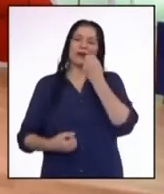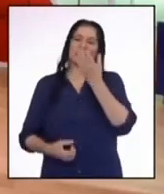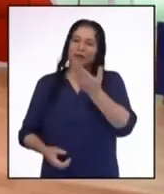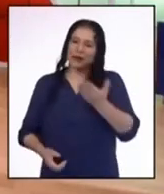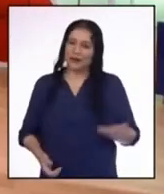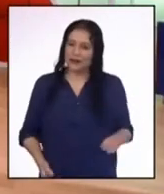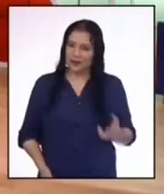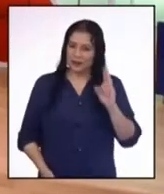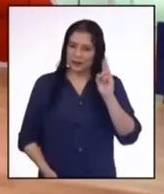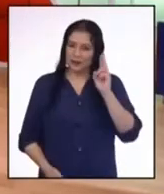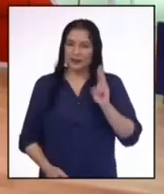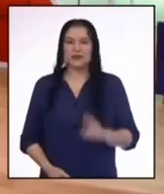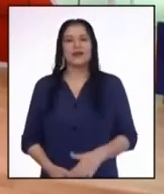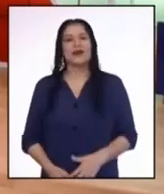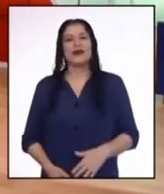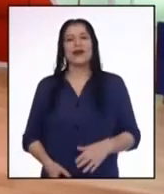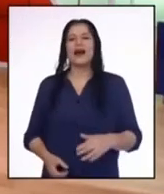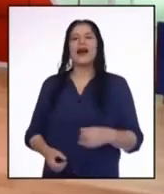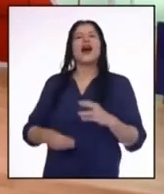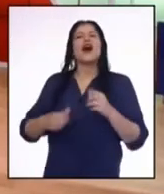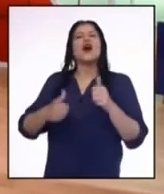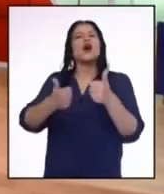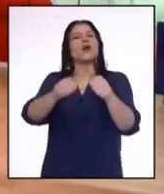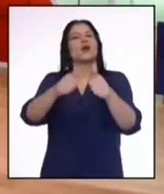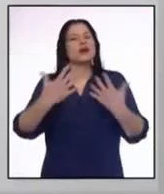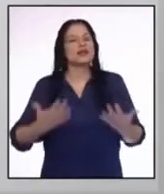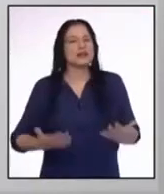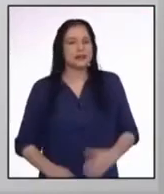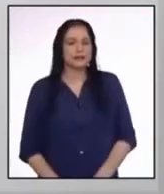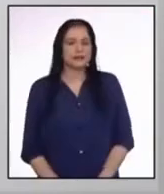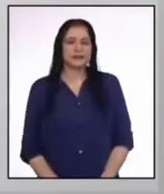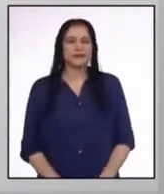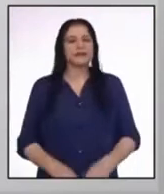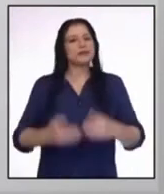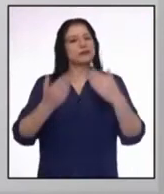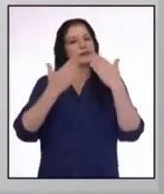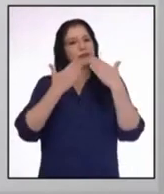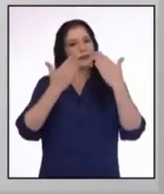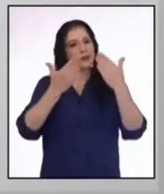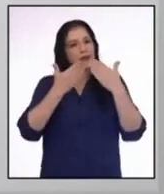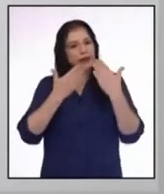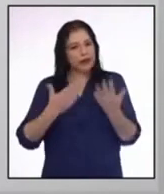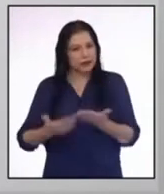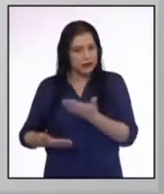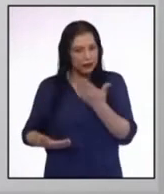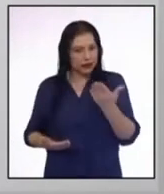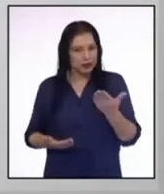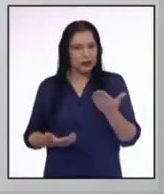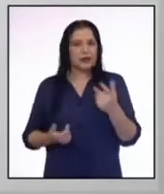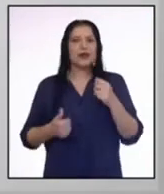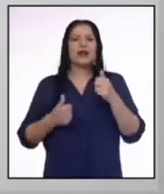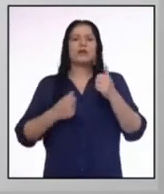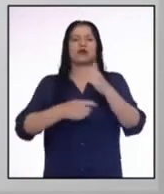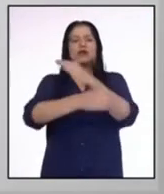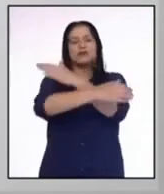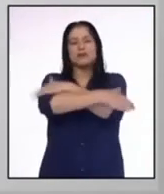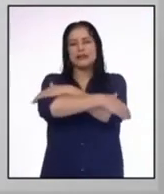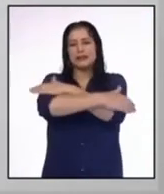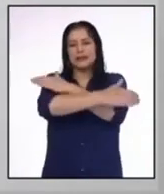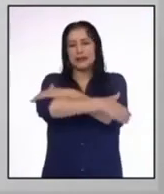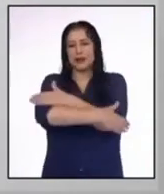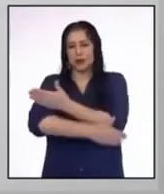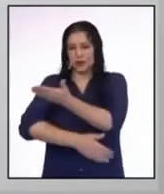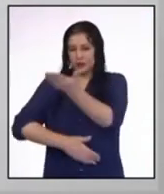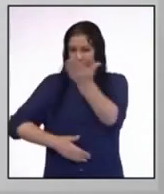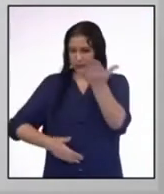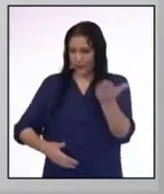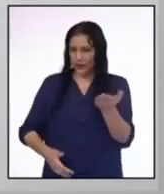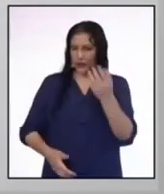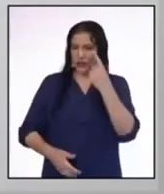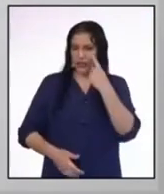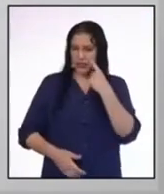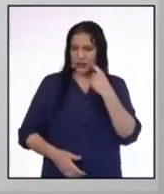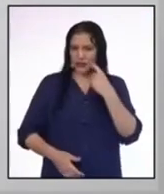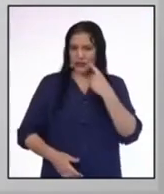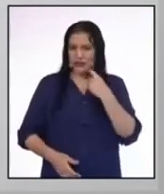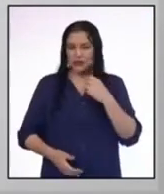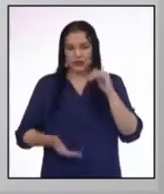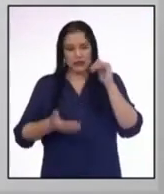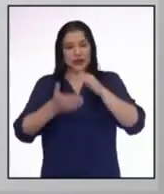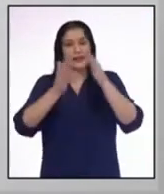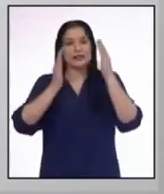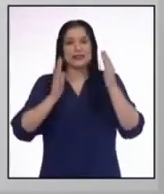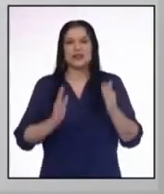Bienvenida, profesora. Profesora, ¿qué tal? ¿Cómo está? Gracias, chicos, y muchos saludos a todas y todos